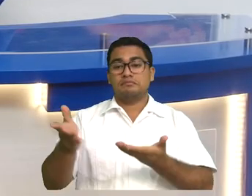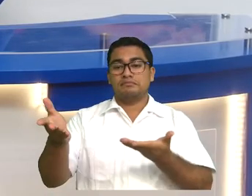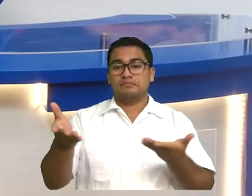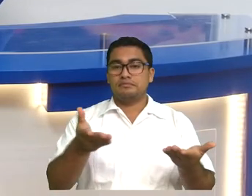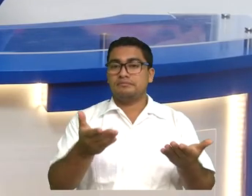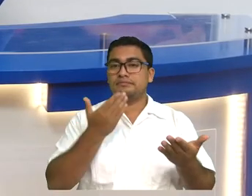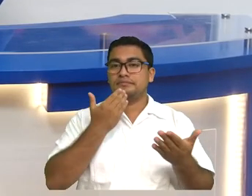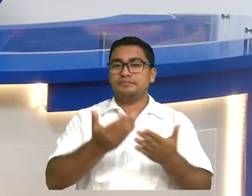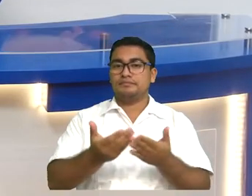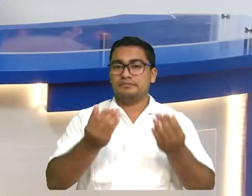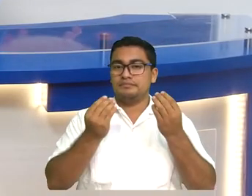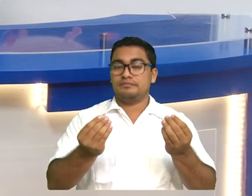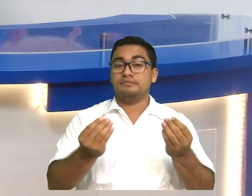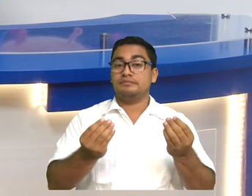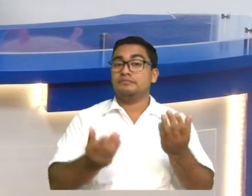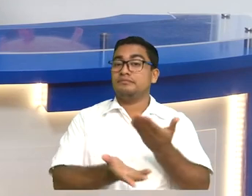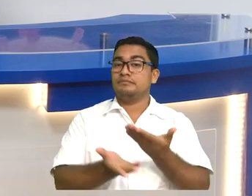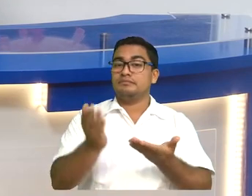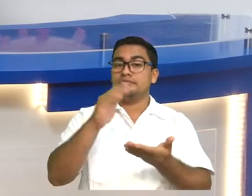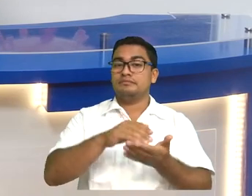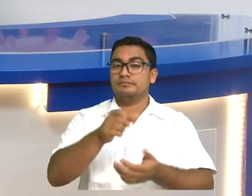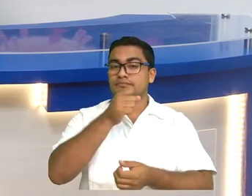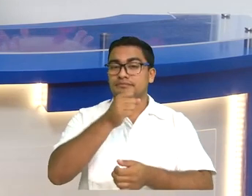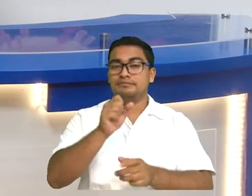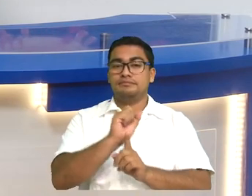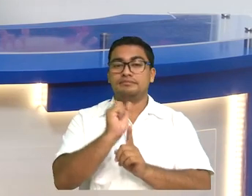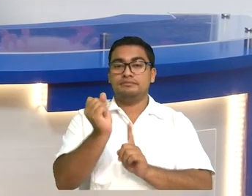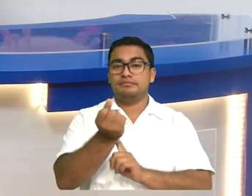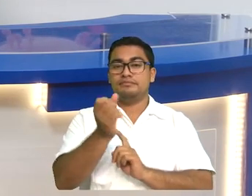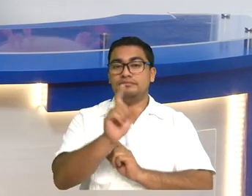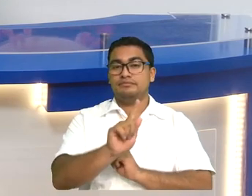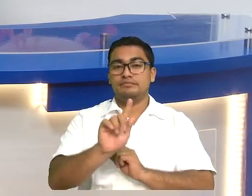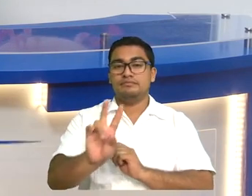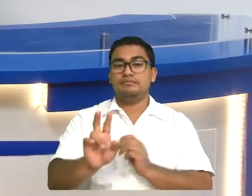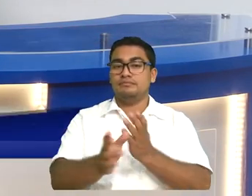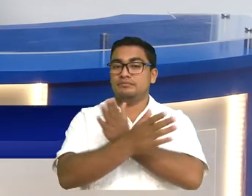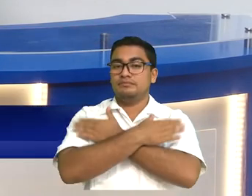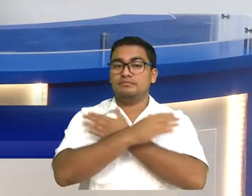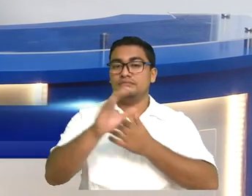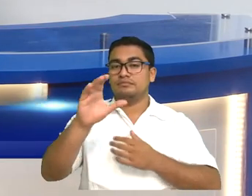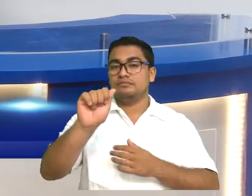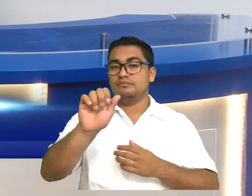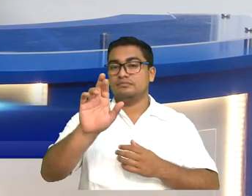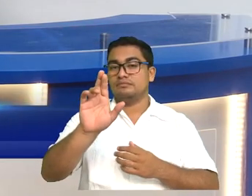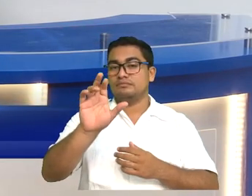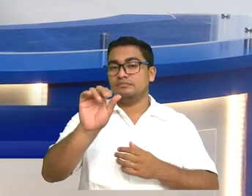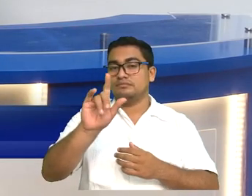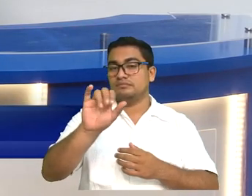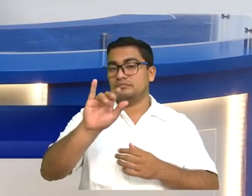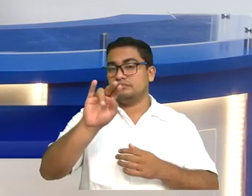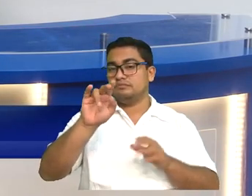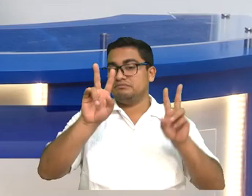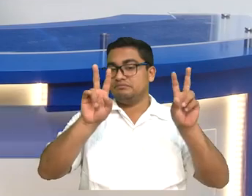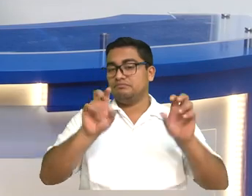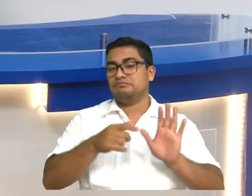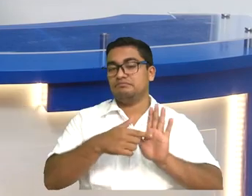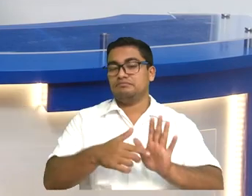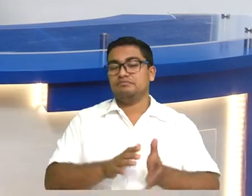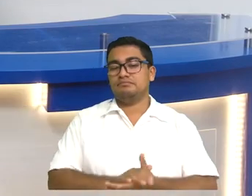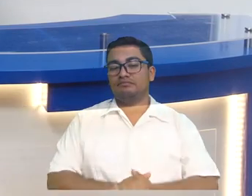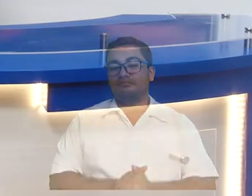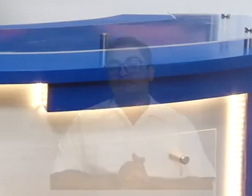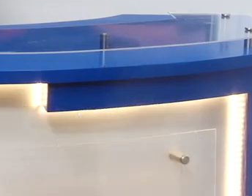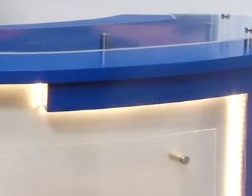Bienvenidos, gracias por acompañarnos en una nueva edición de Noticias Asamblea TV. Les saluda Carolina Mayorga y iniciamos las noticias con los